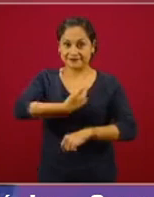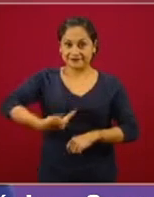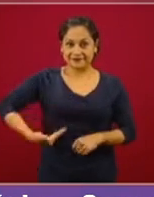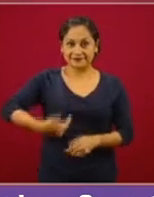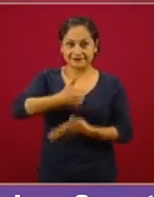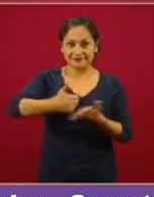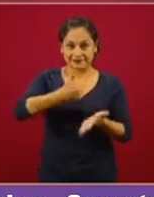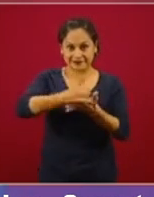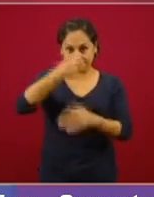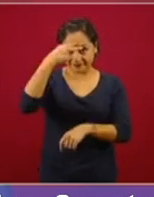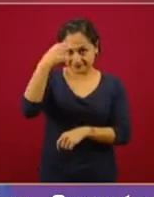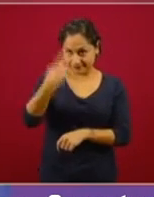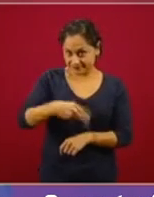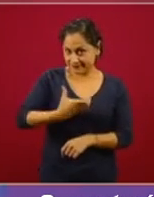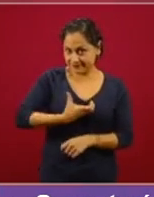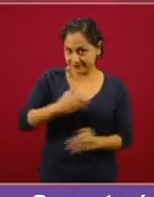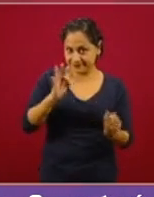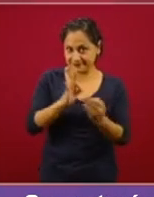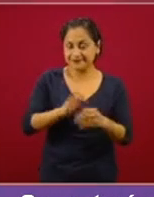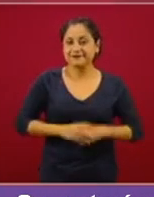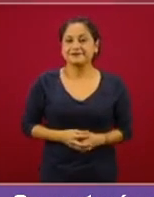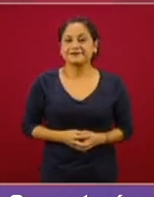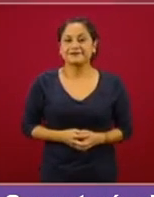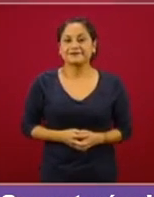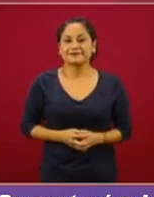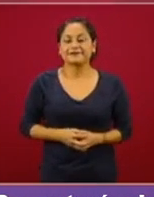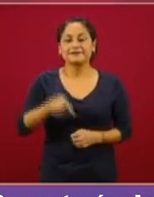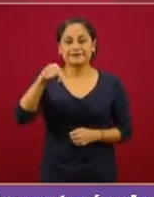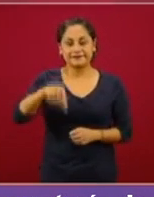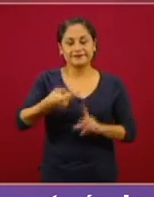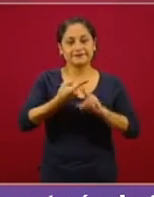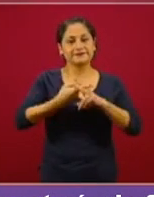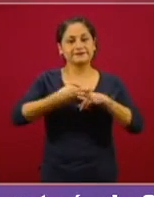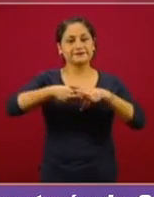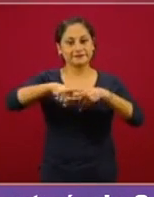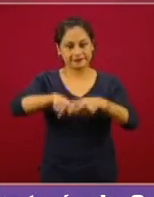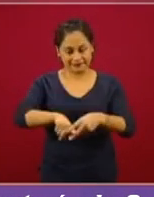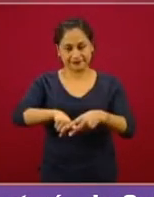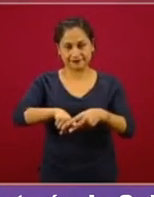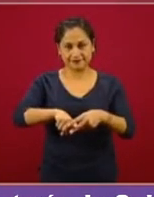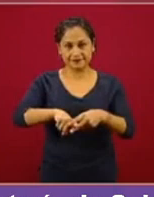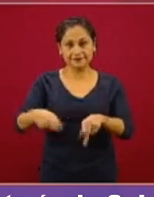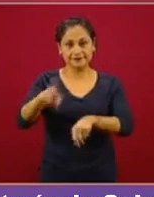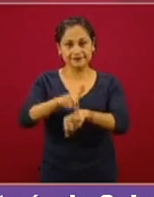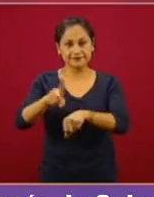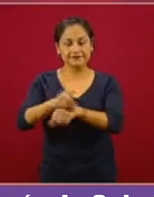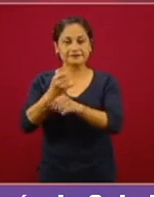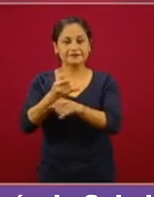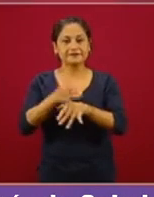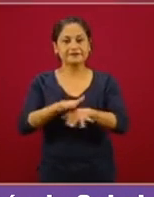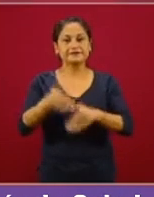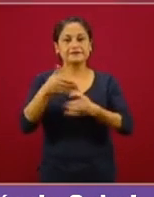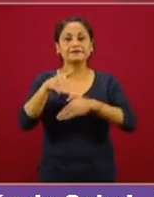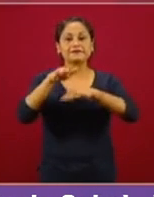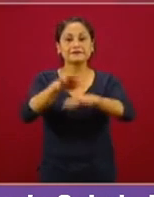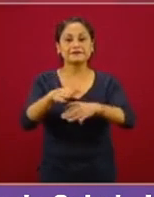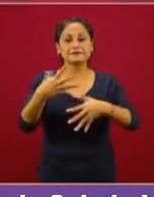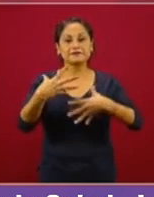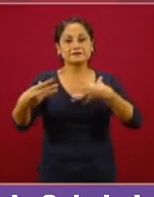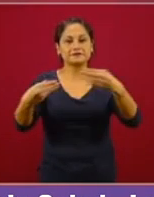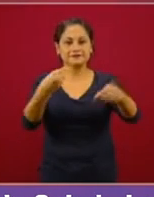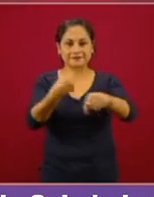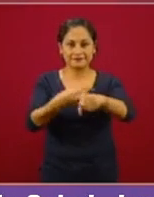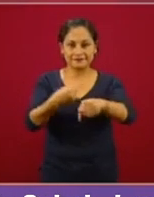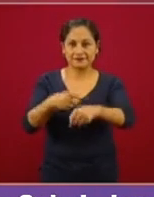Palacio Nacional de México, y vamos a iniciar la conferencia de prensa diaria sobre la situación de la pandemia de COVID, la